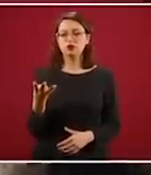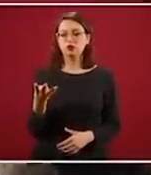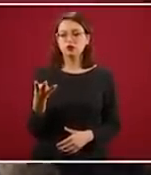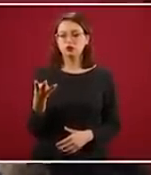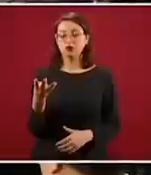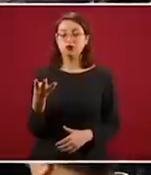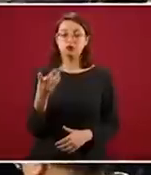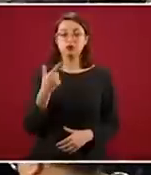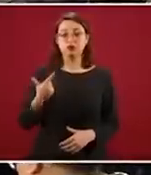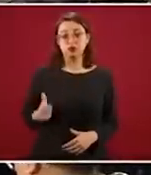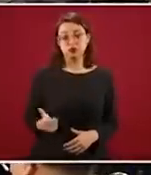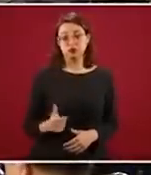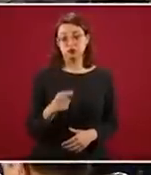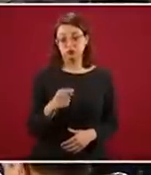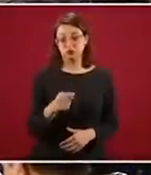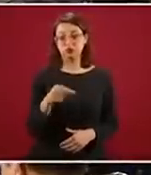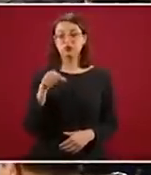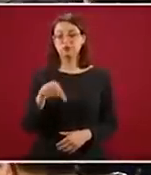20%.